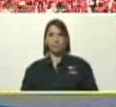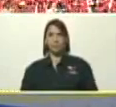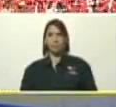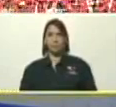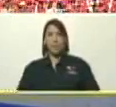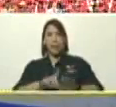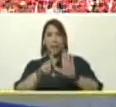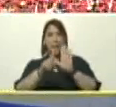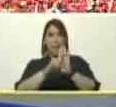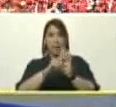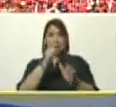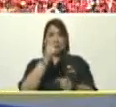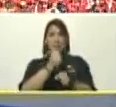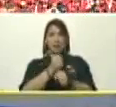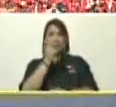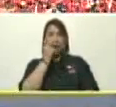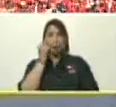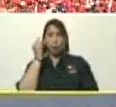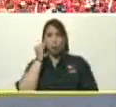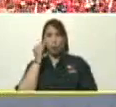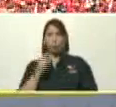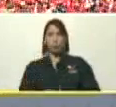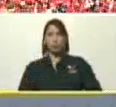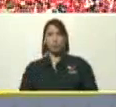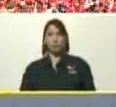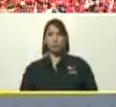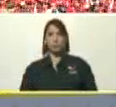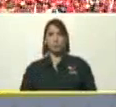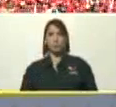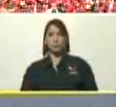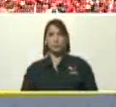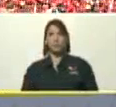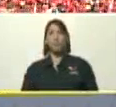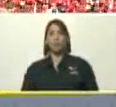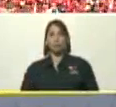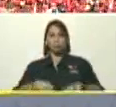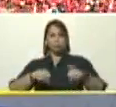Ley de las trabajadoras y trabajadores a domicilio.